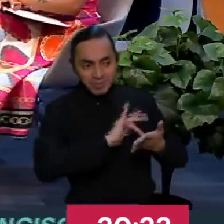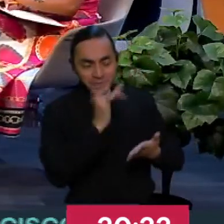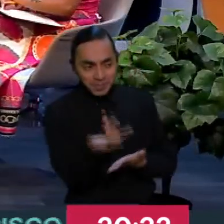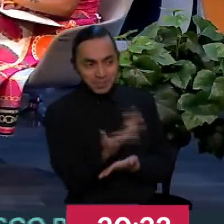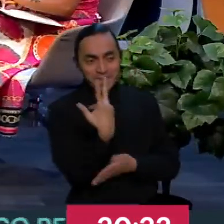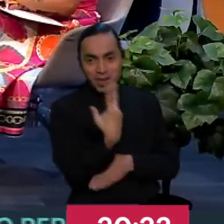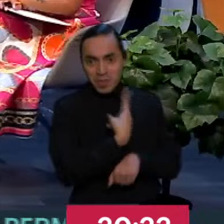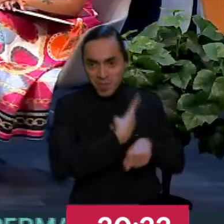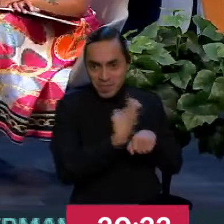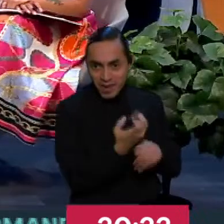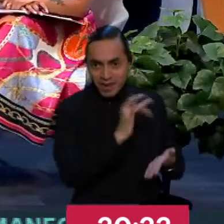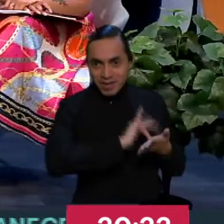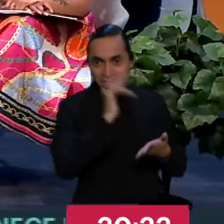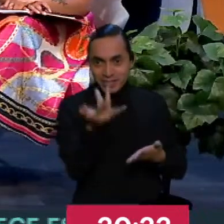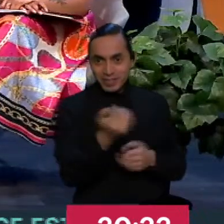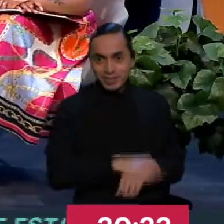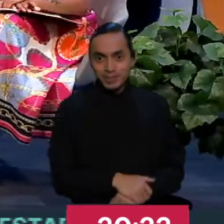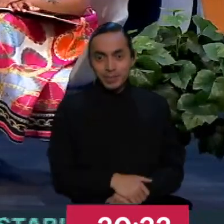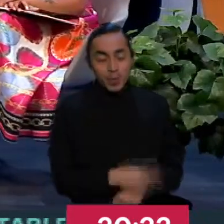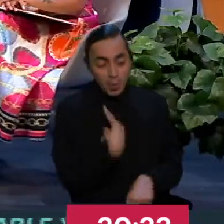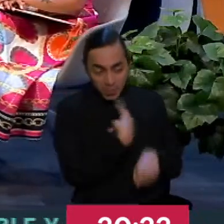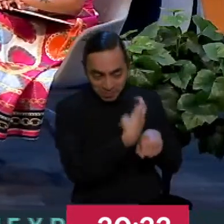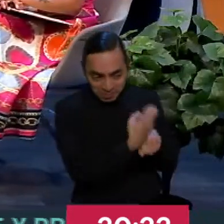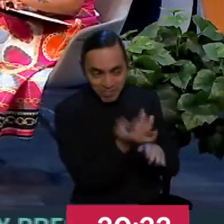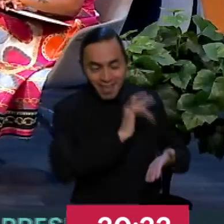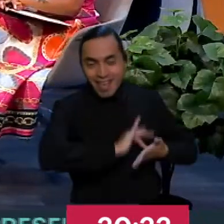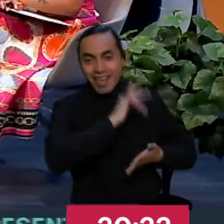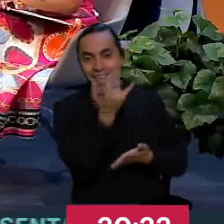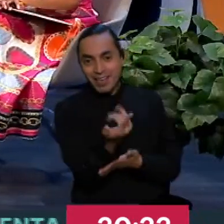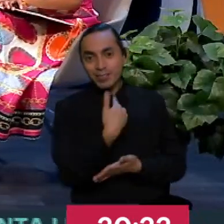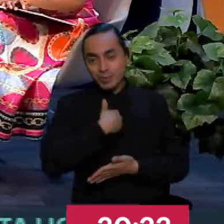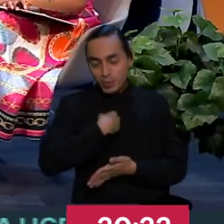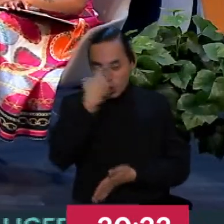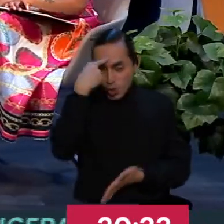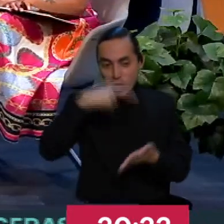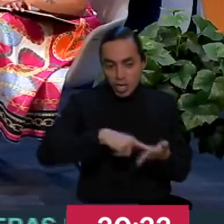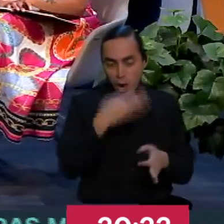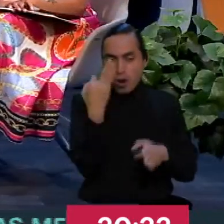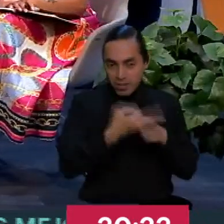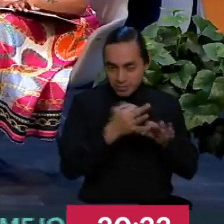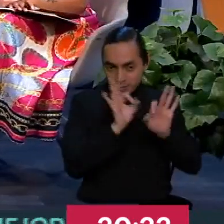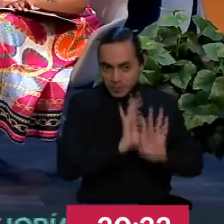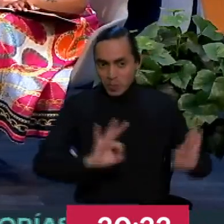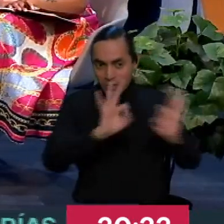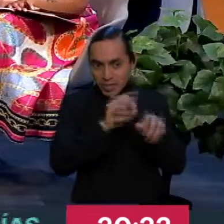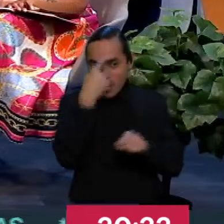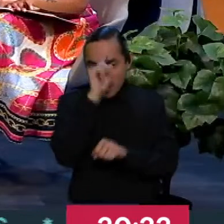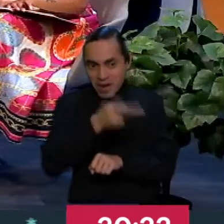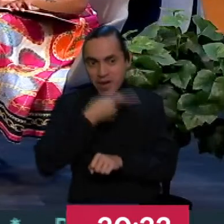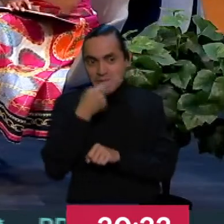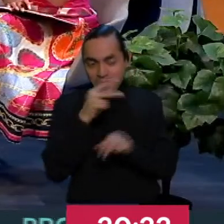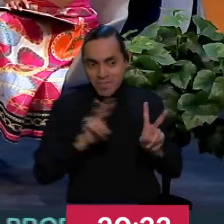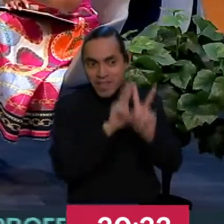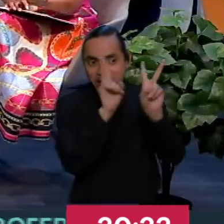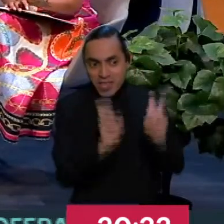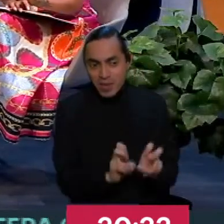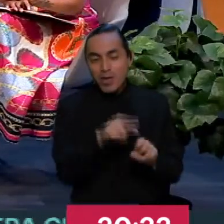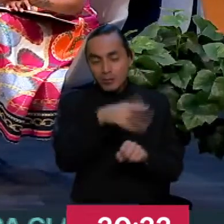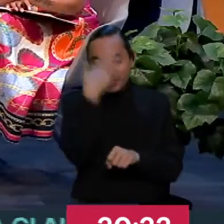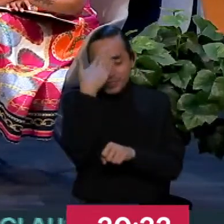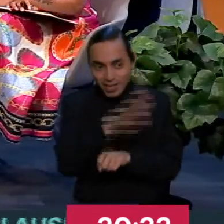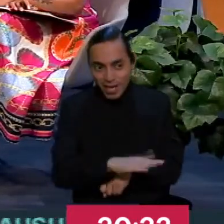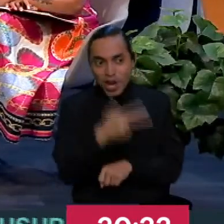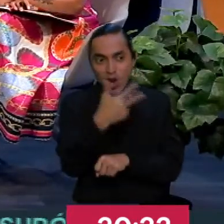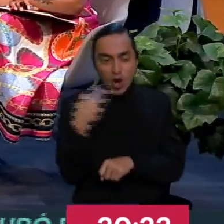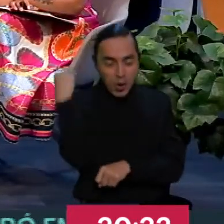por tenernos. Muchas gracias por invitarnos. Me parece que es un momento oportuno para hablar del tema en un marco como es el 8M